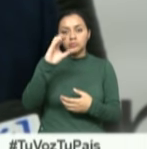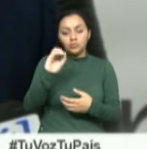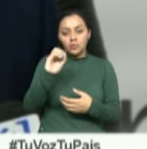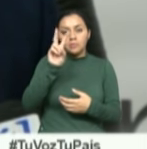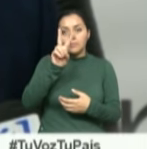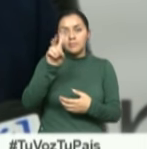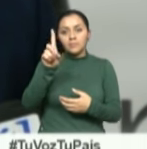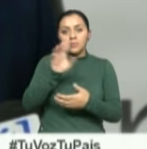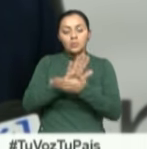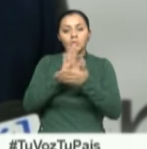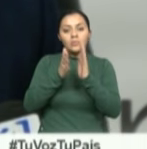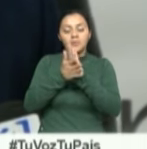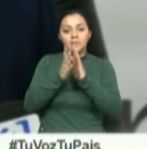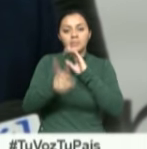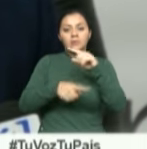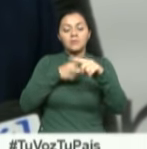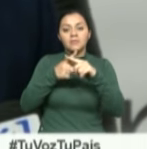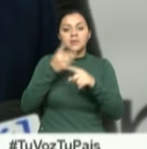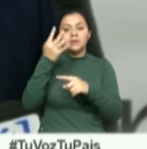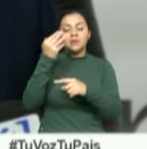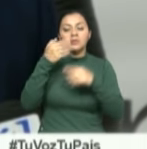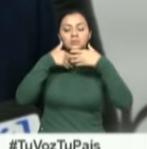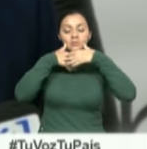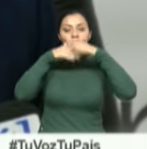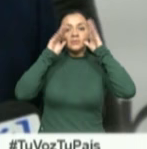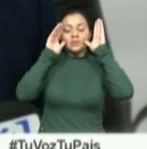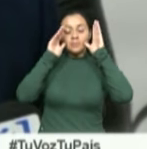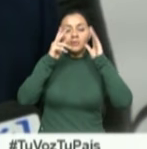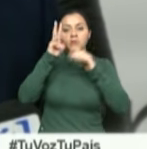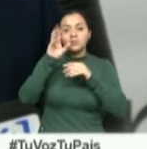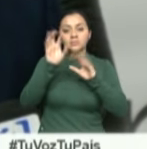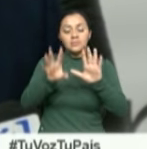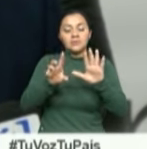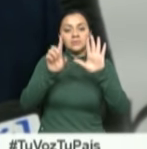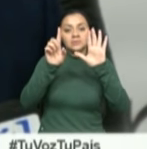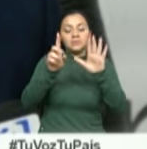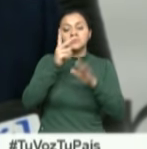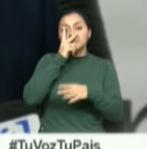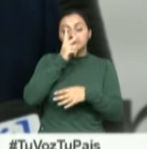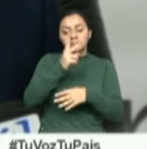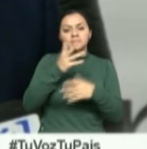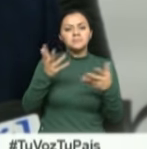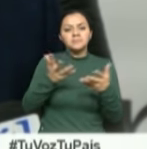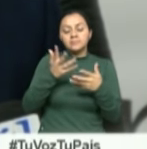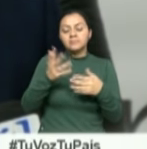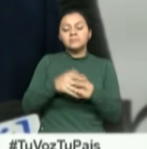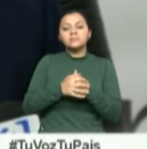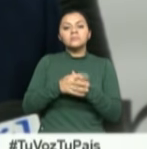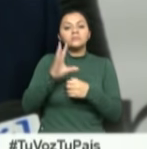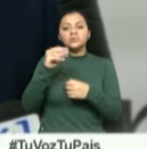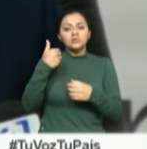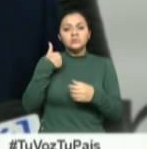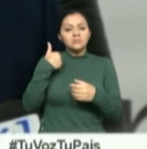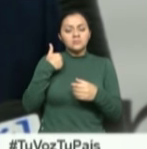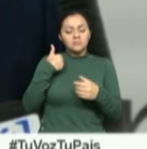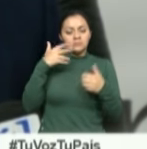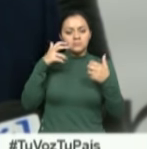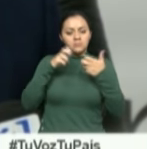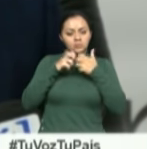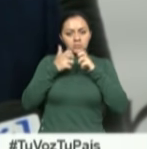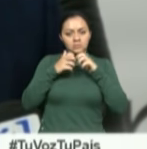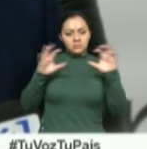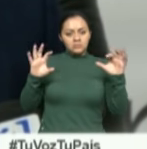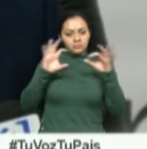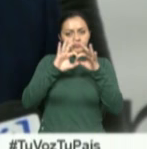de noviembre y 14 de diciembre del 2016, considera que no existe vinculación directa entre